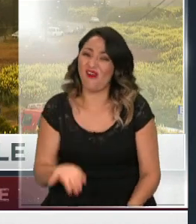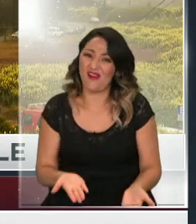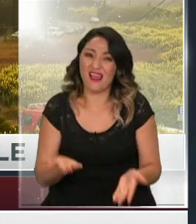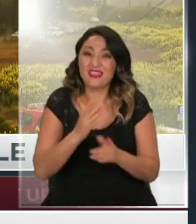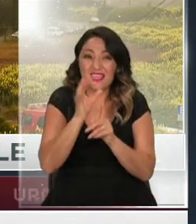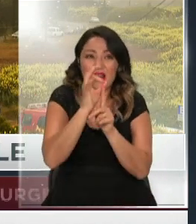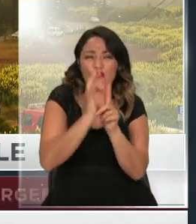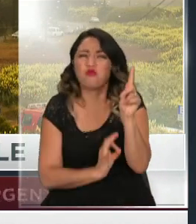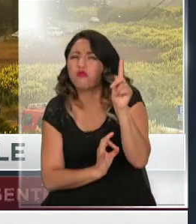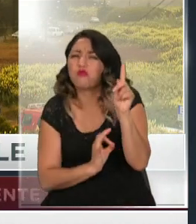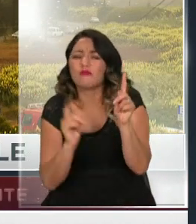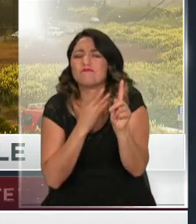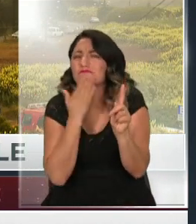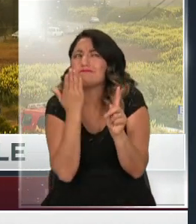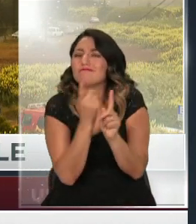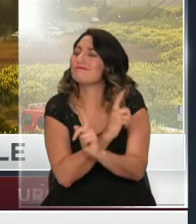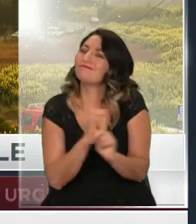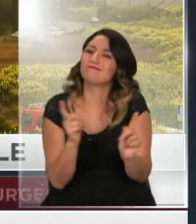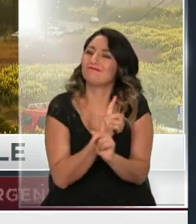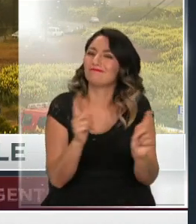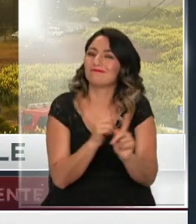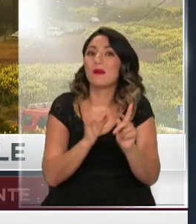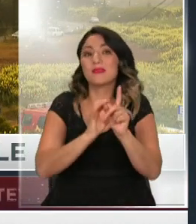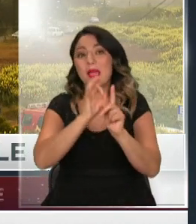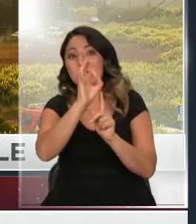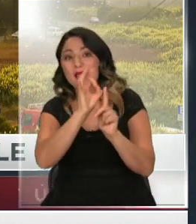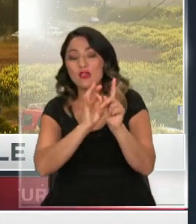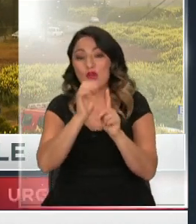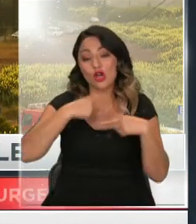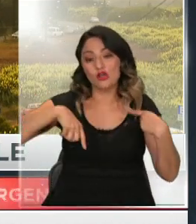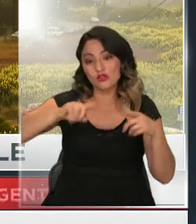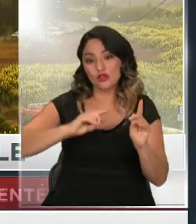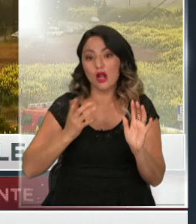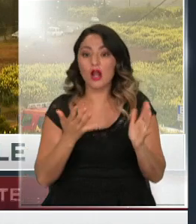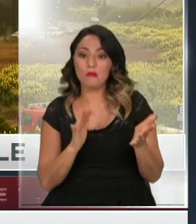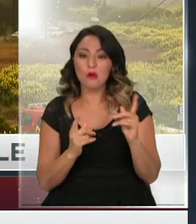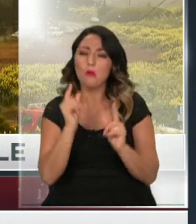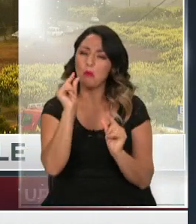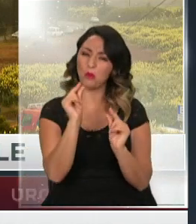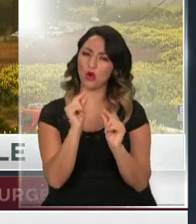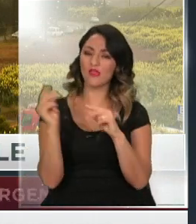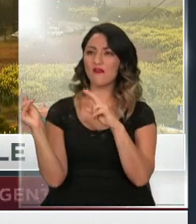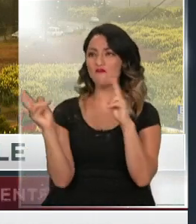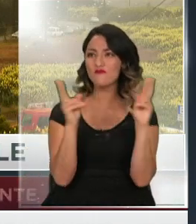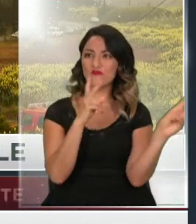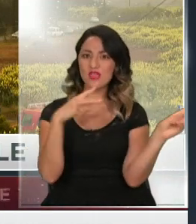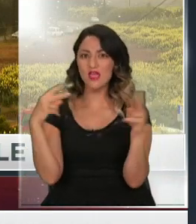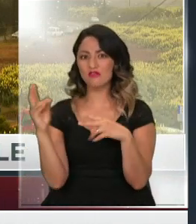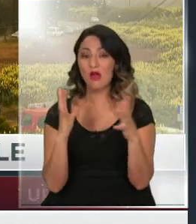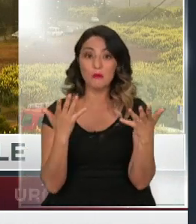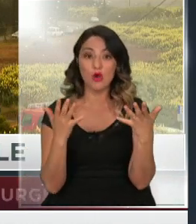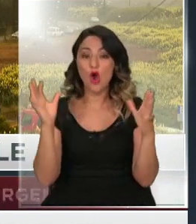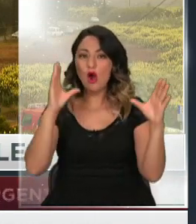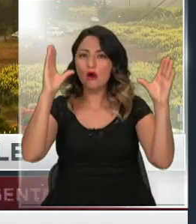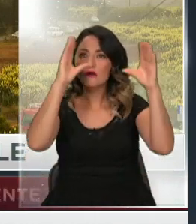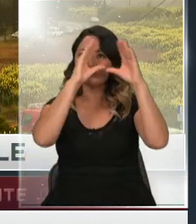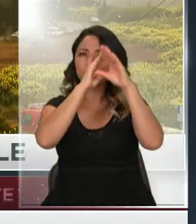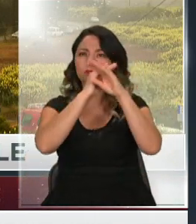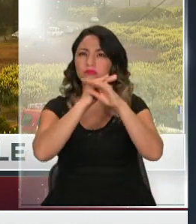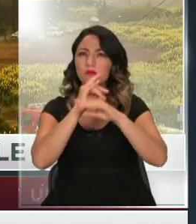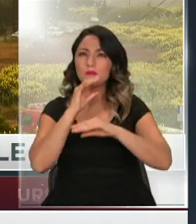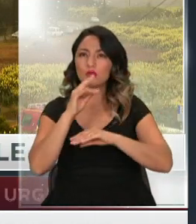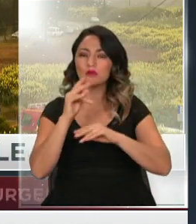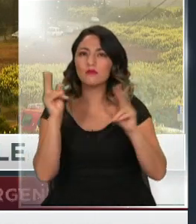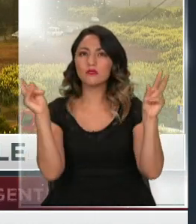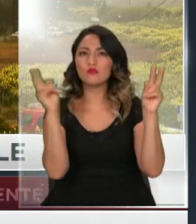no es tan notorio. Es que la temperatura, lo que podamos tener sí seguramente es algo de viento o dejar de que corra viento durante esos minutos